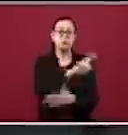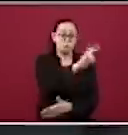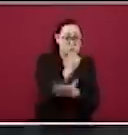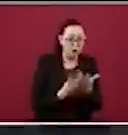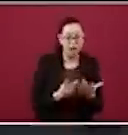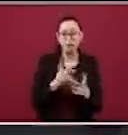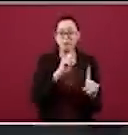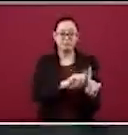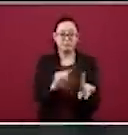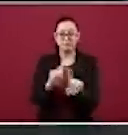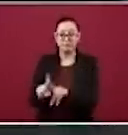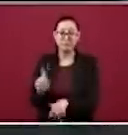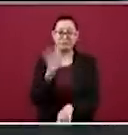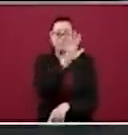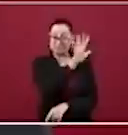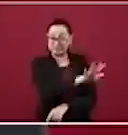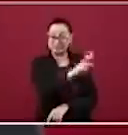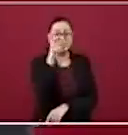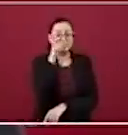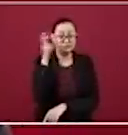programas. En el caso de Hidalgo,